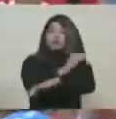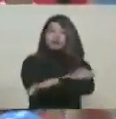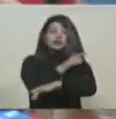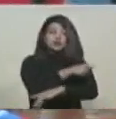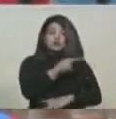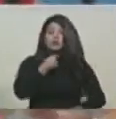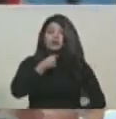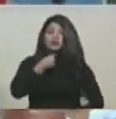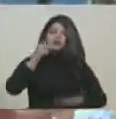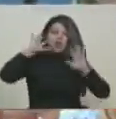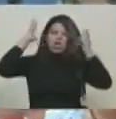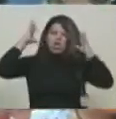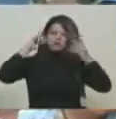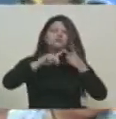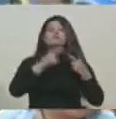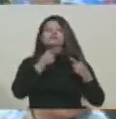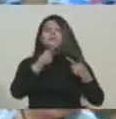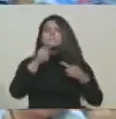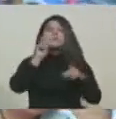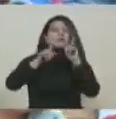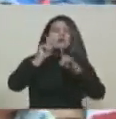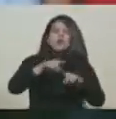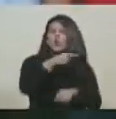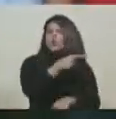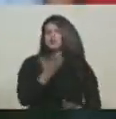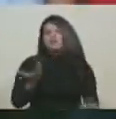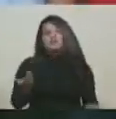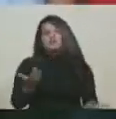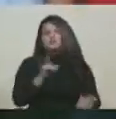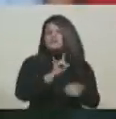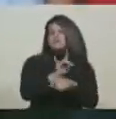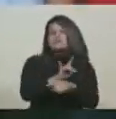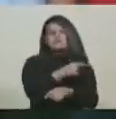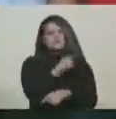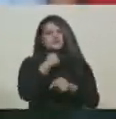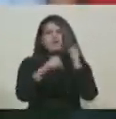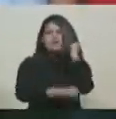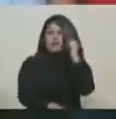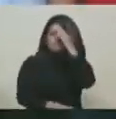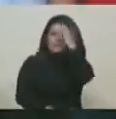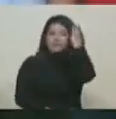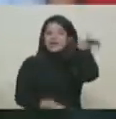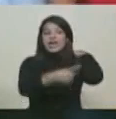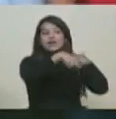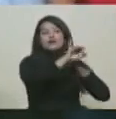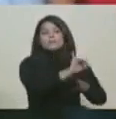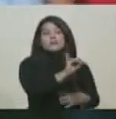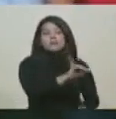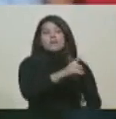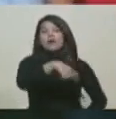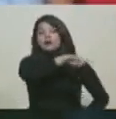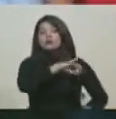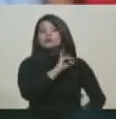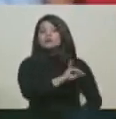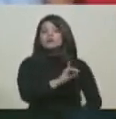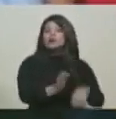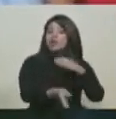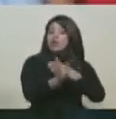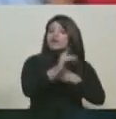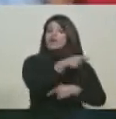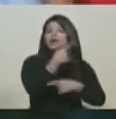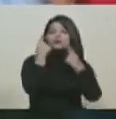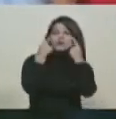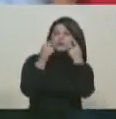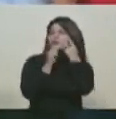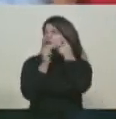violenta, mentirosa, tramposa, entre ellos todavía están sacando la cuenta a